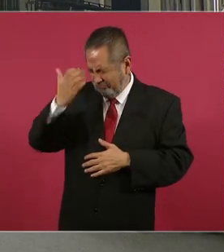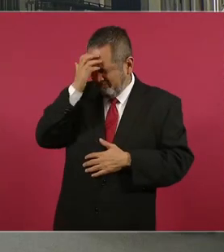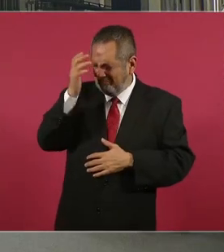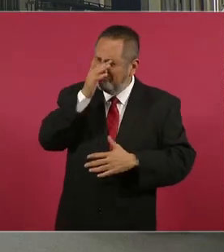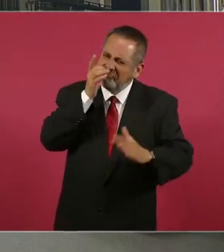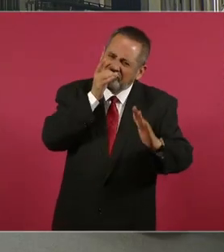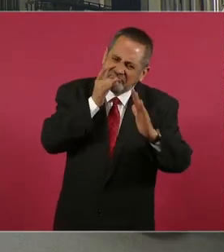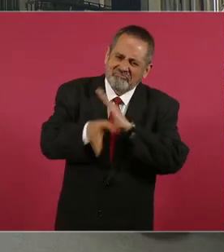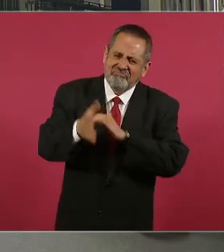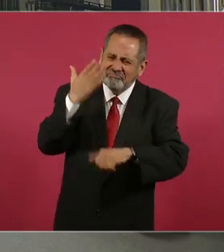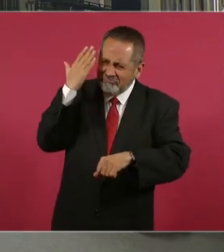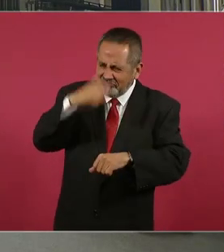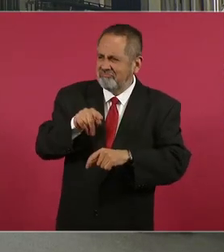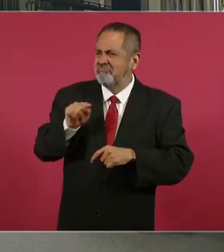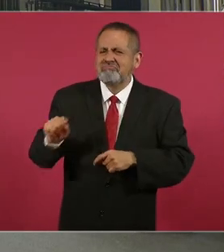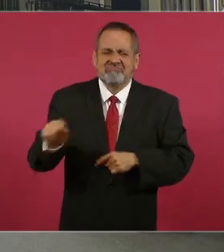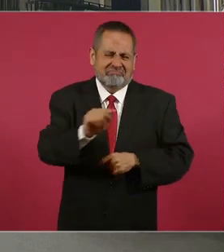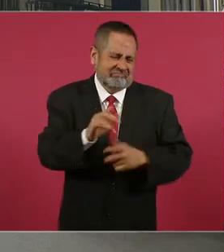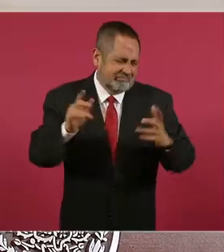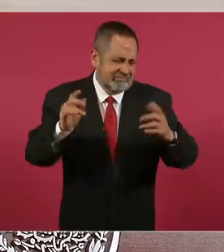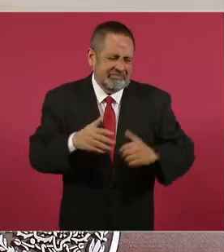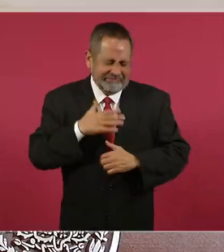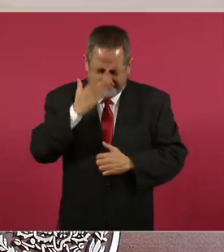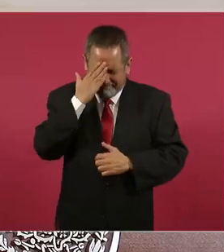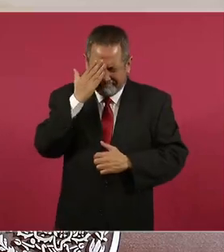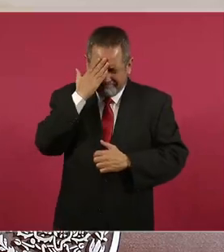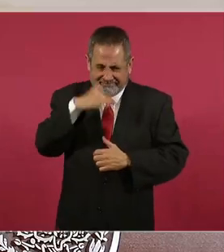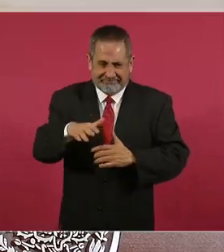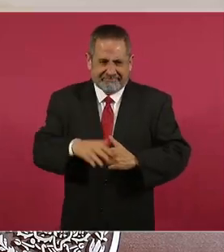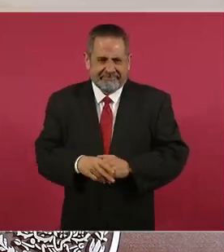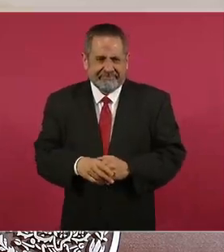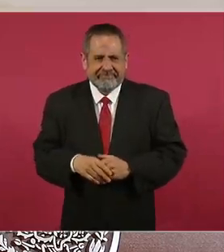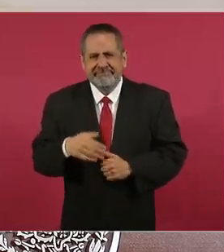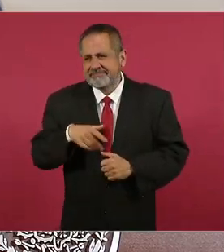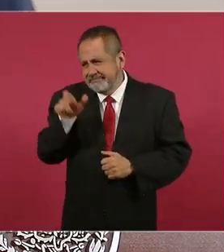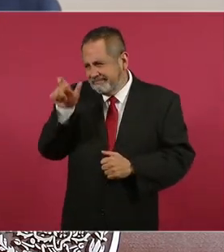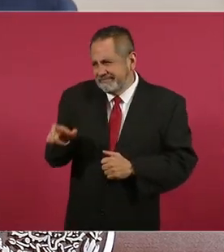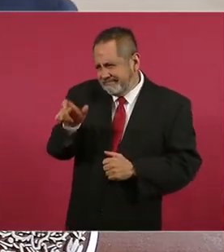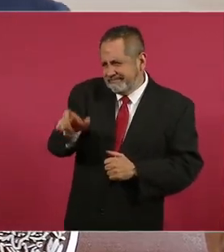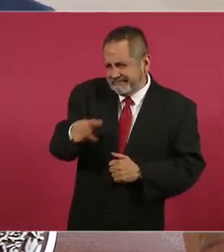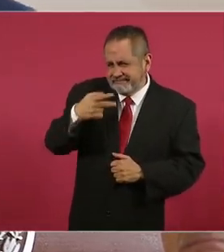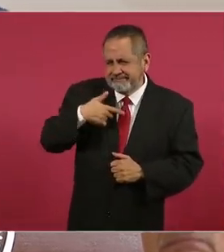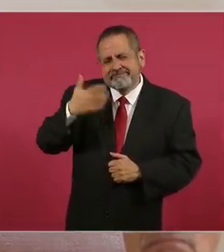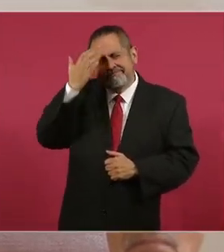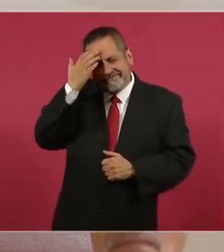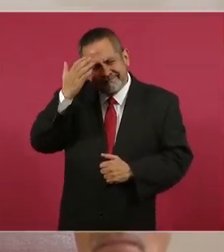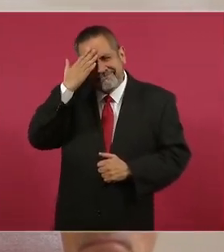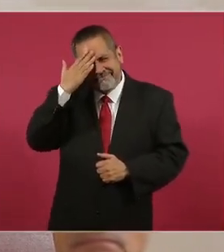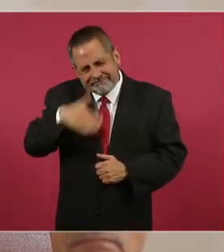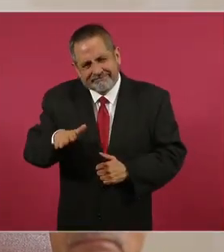Entonces sí conozco pues cómo es la gente,